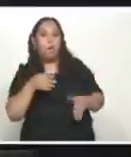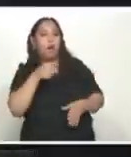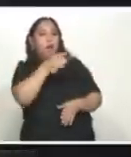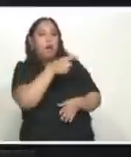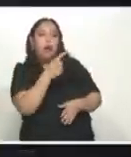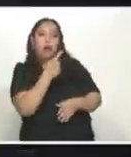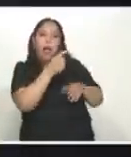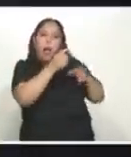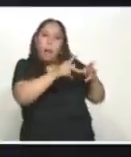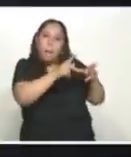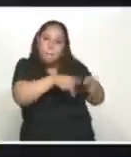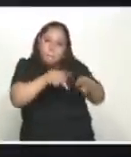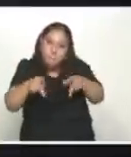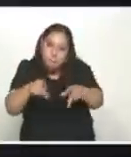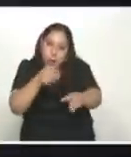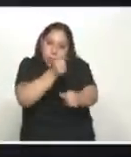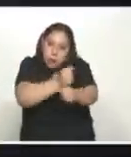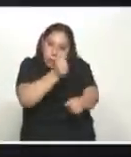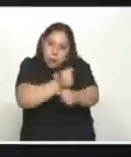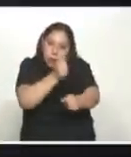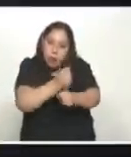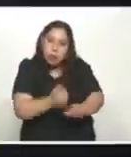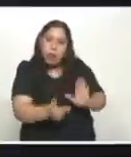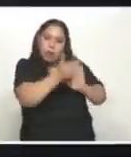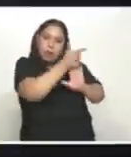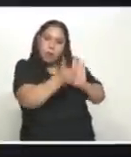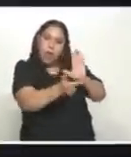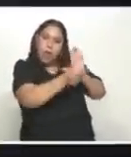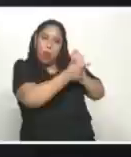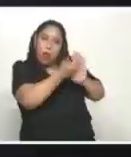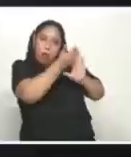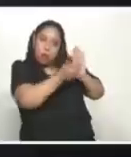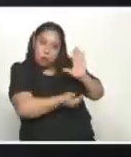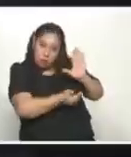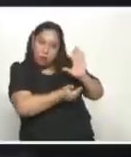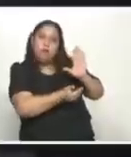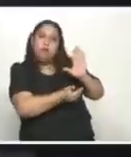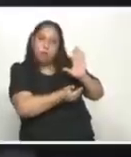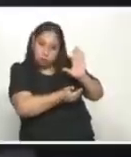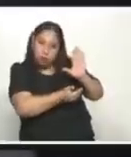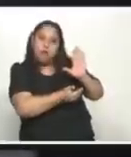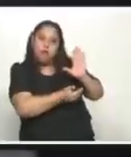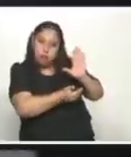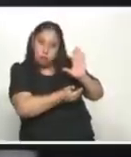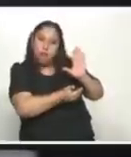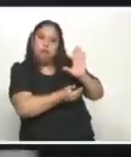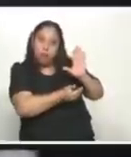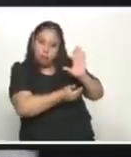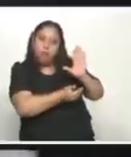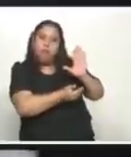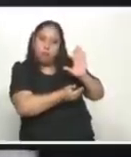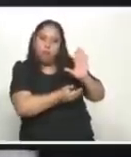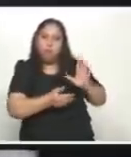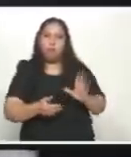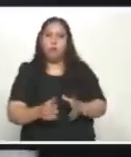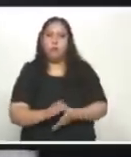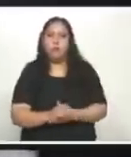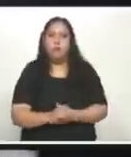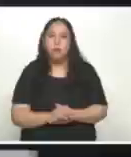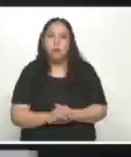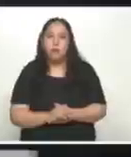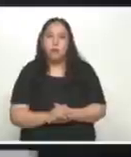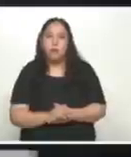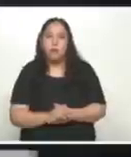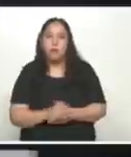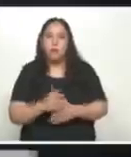tienes leyes que van en detrimento de la clase obrera? ¿Qué leyes?